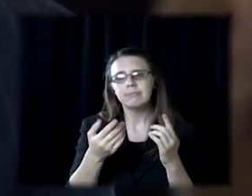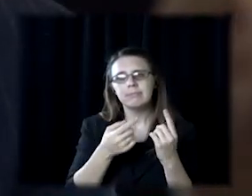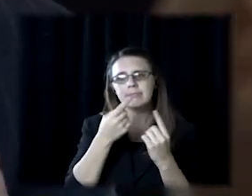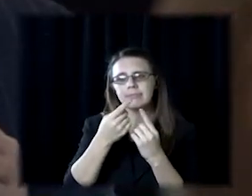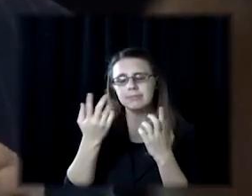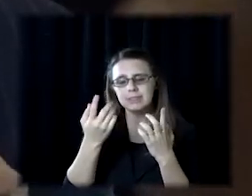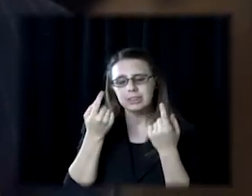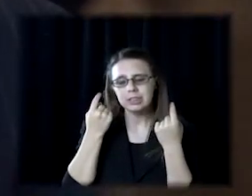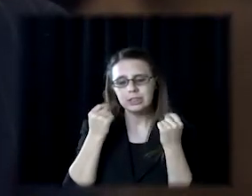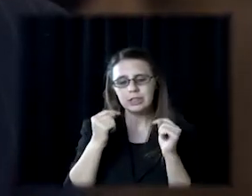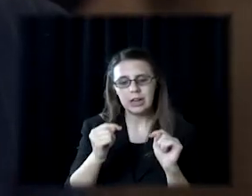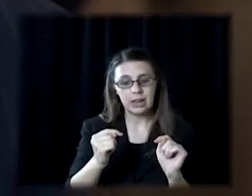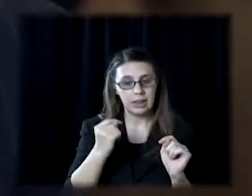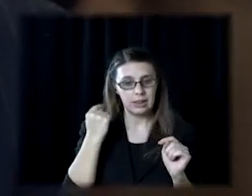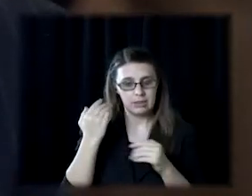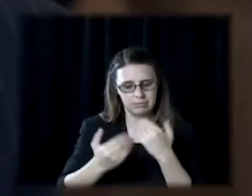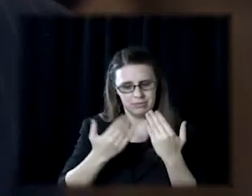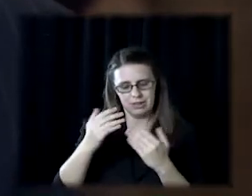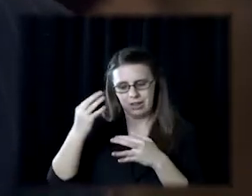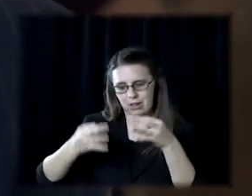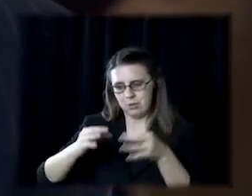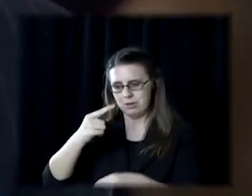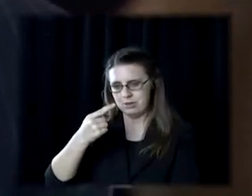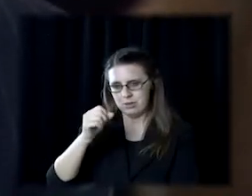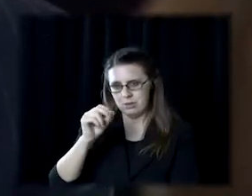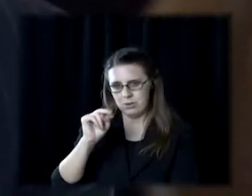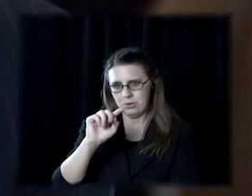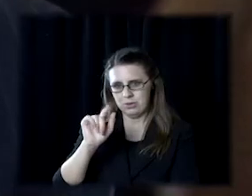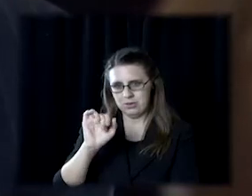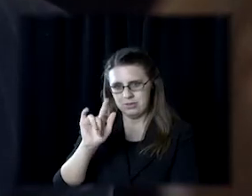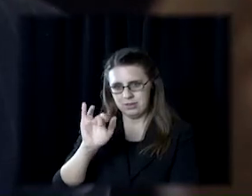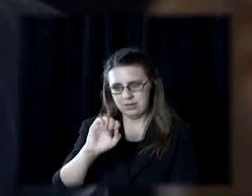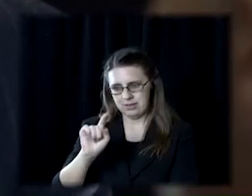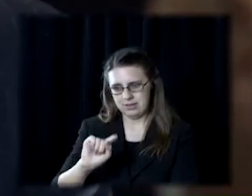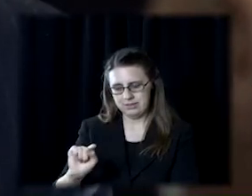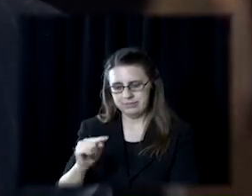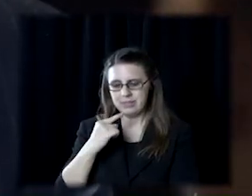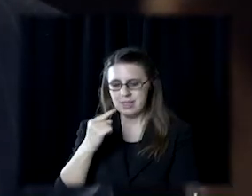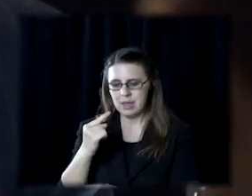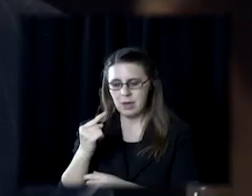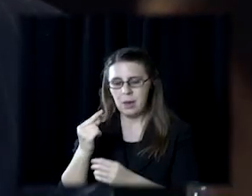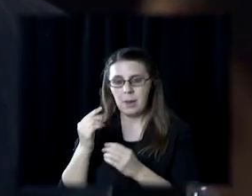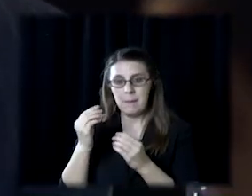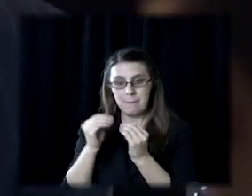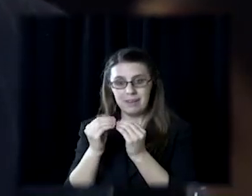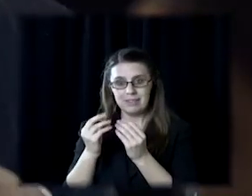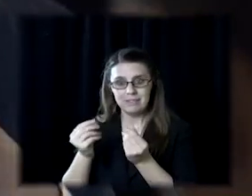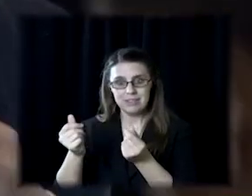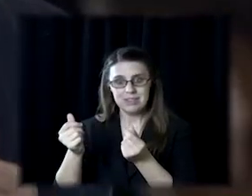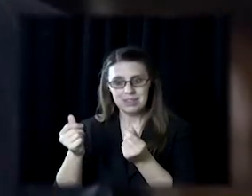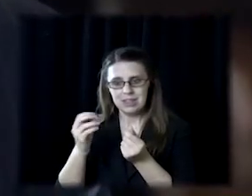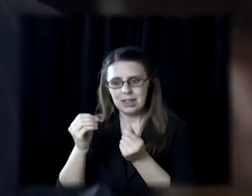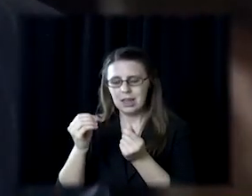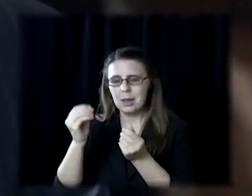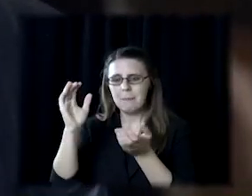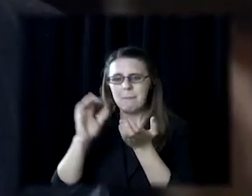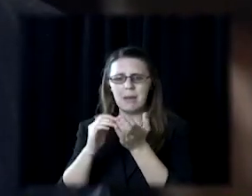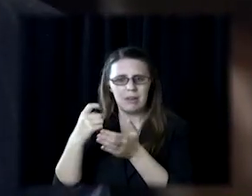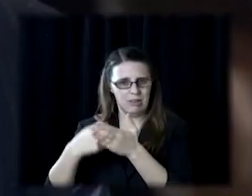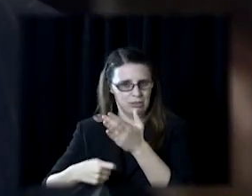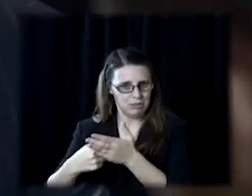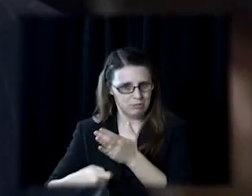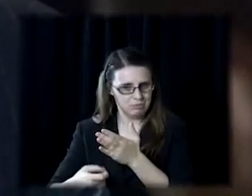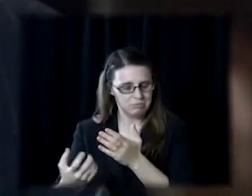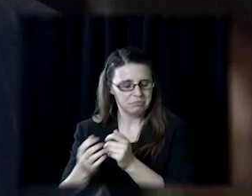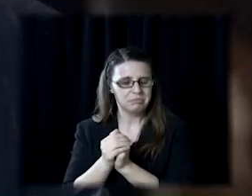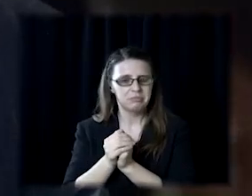el proceso, como dijo el juez González, lo más eficiente y menos costoso posible. Por lo tanto, sí estamos